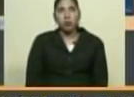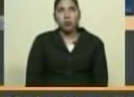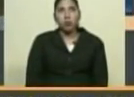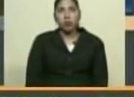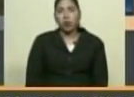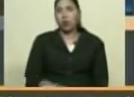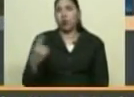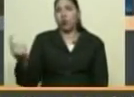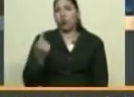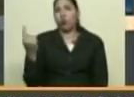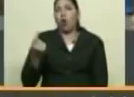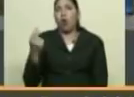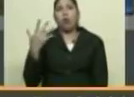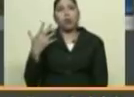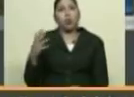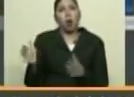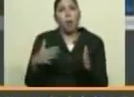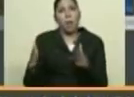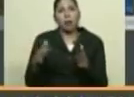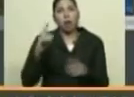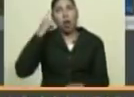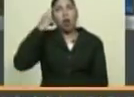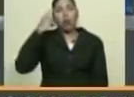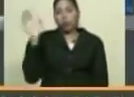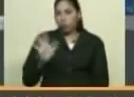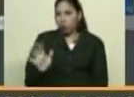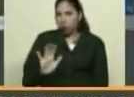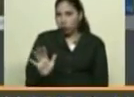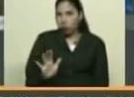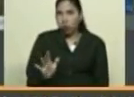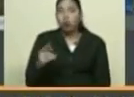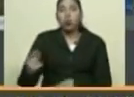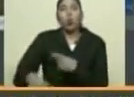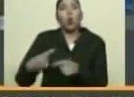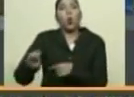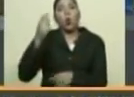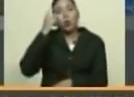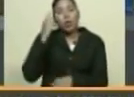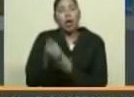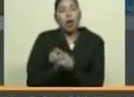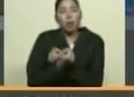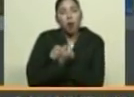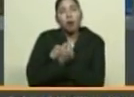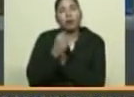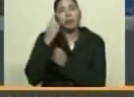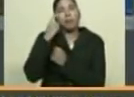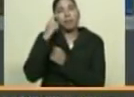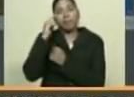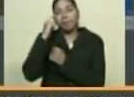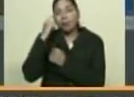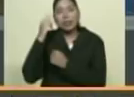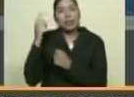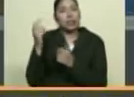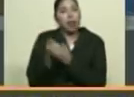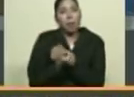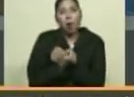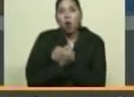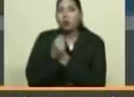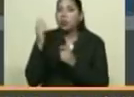5 de marzo, a recordar al comandante Hugo Chávez. Y a recordarlo con amor, con infinito amor, con el amor